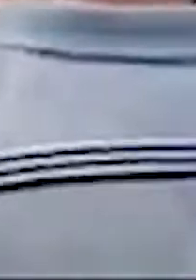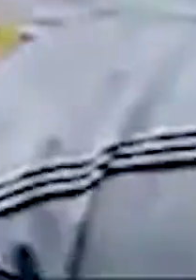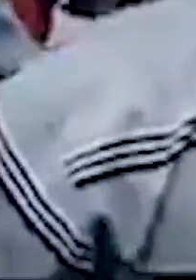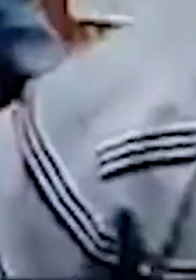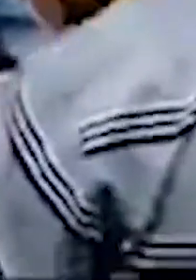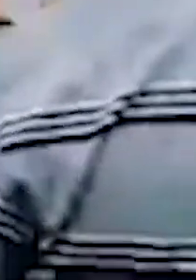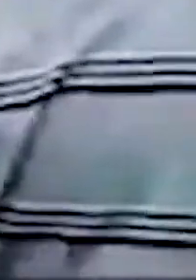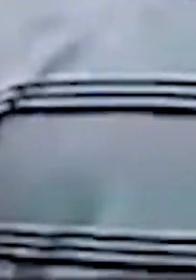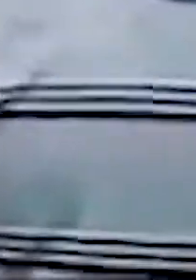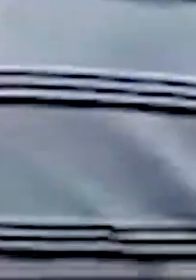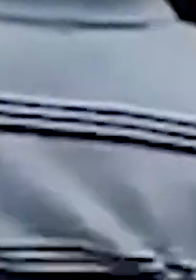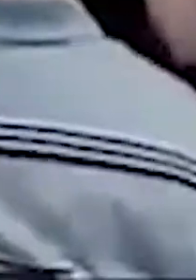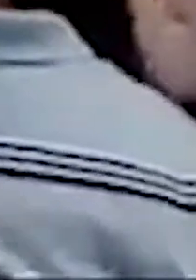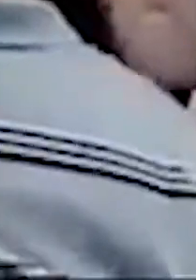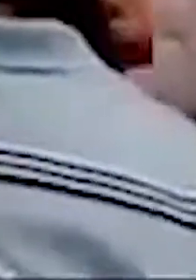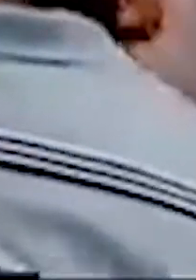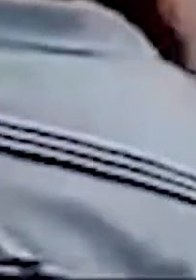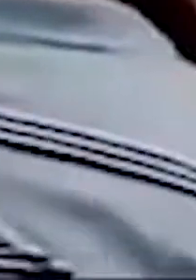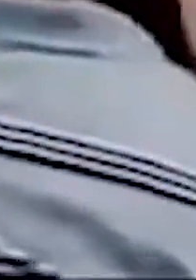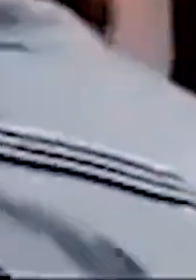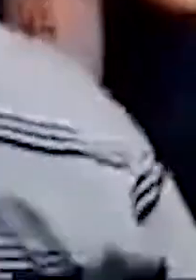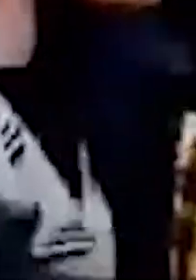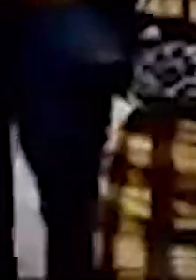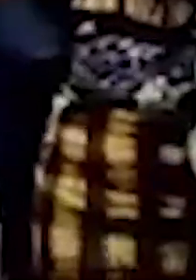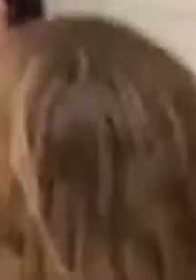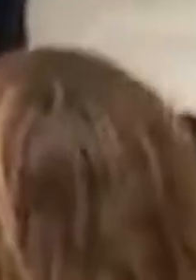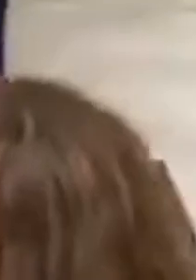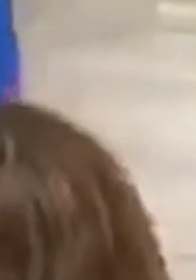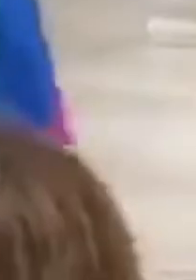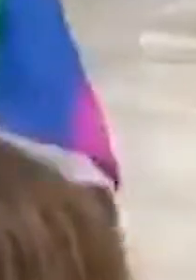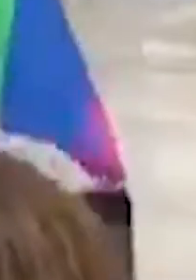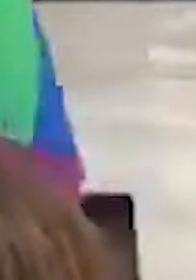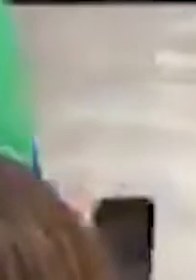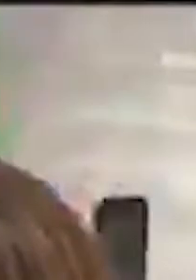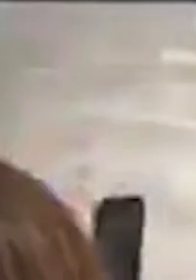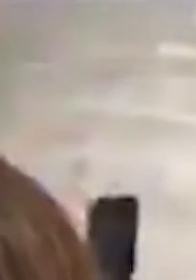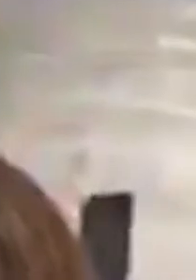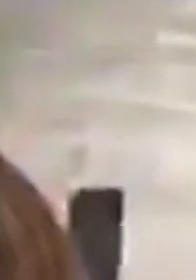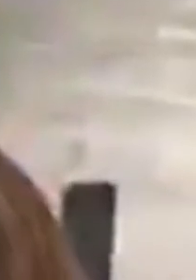¡Sí se puede!